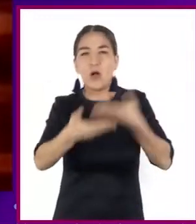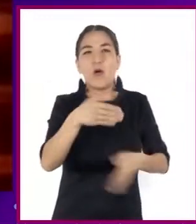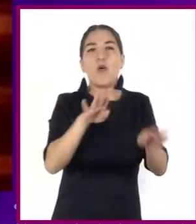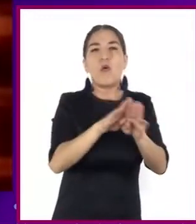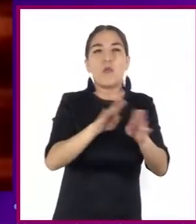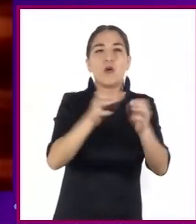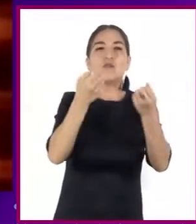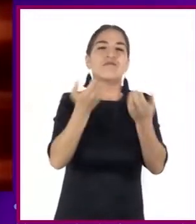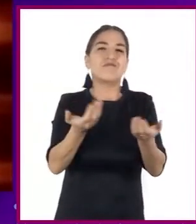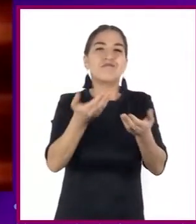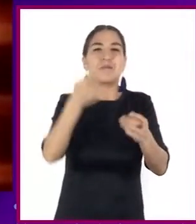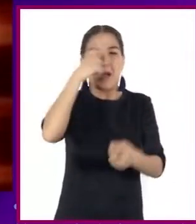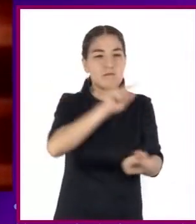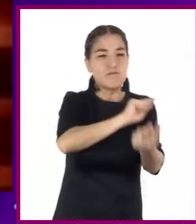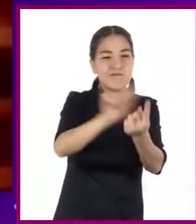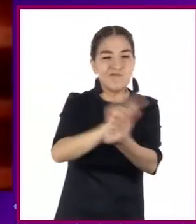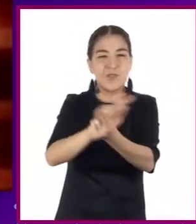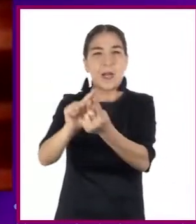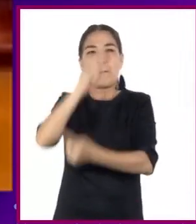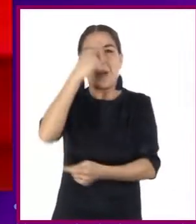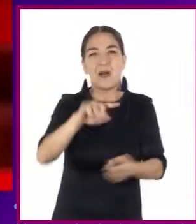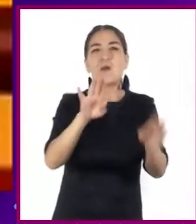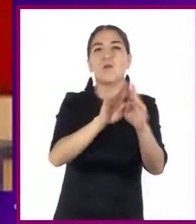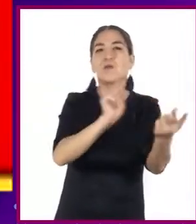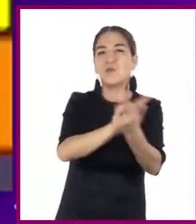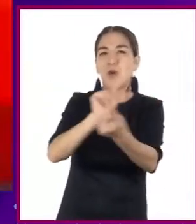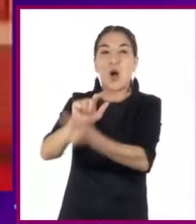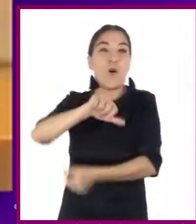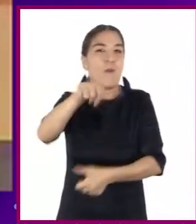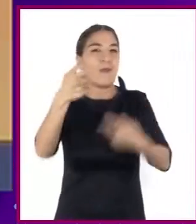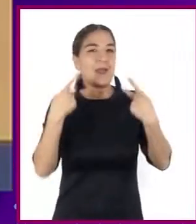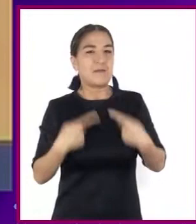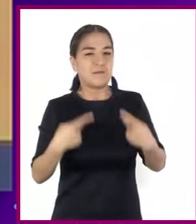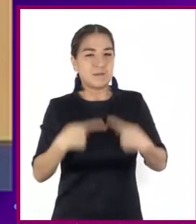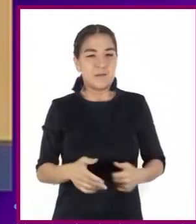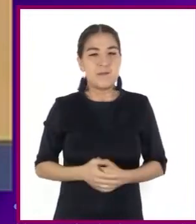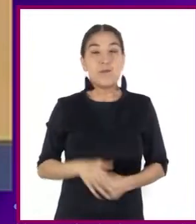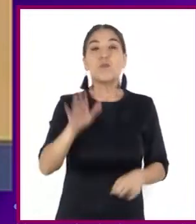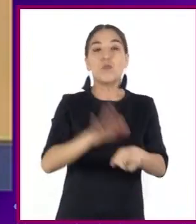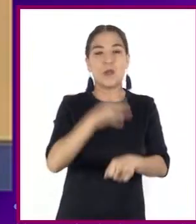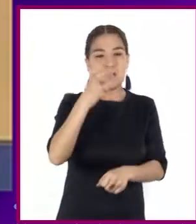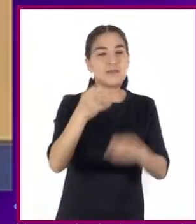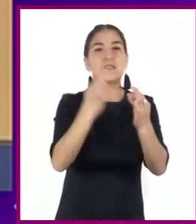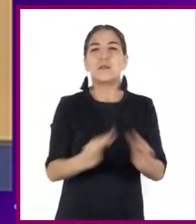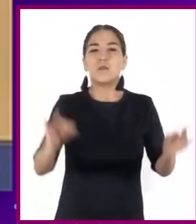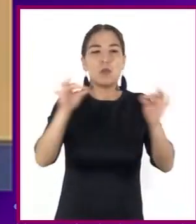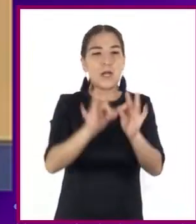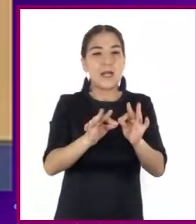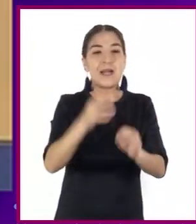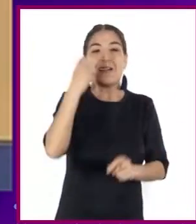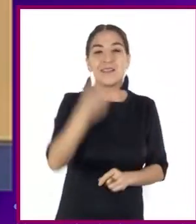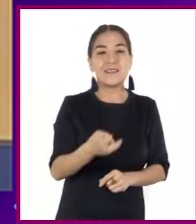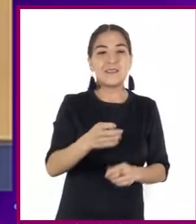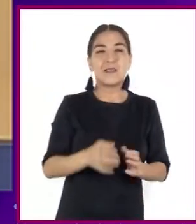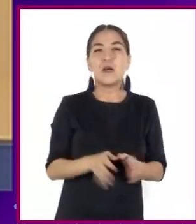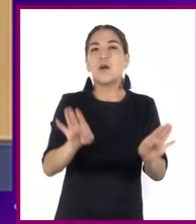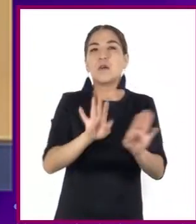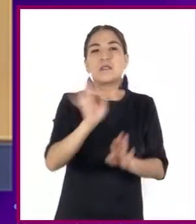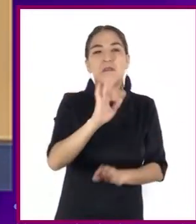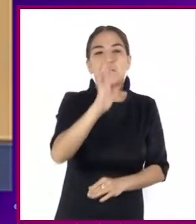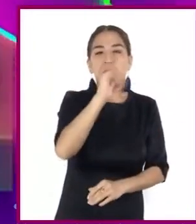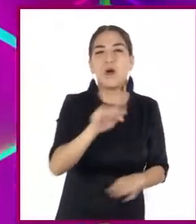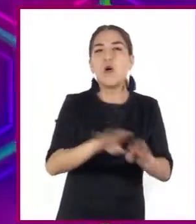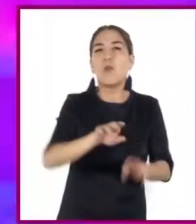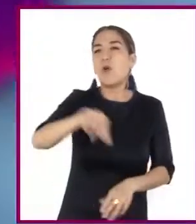de socialización, es decir, una manera de relacionarnos con nosotros. Por eso es fundamental. Sin esto no podríamos convivir con las